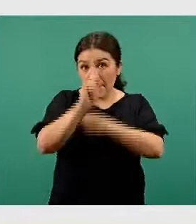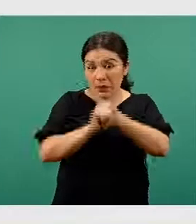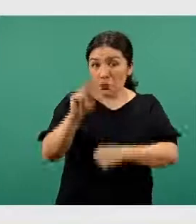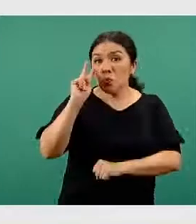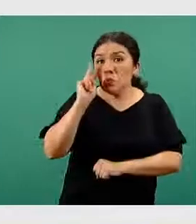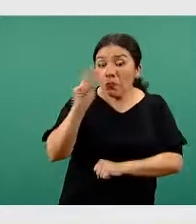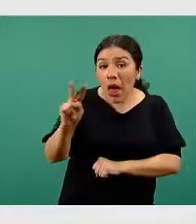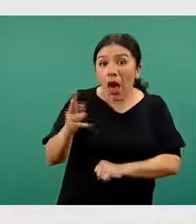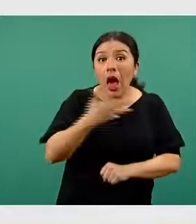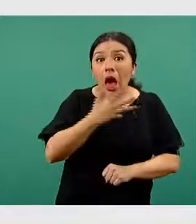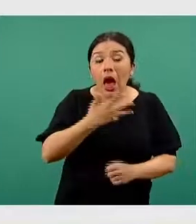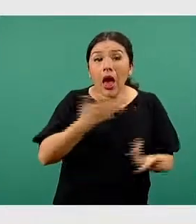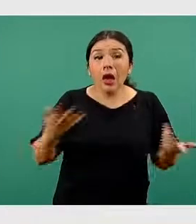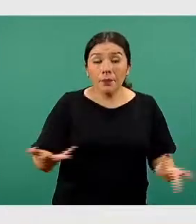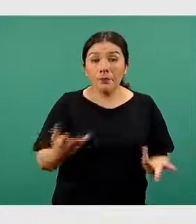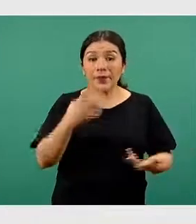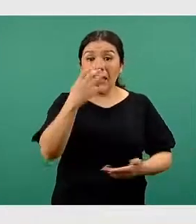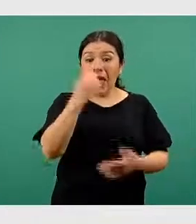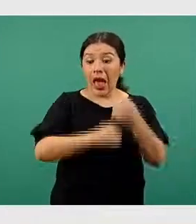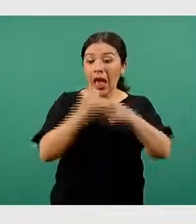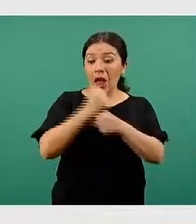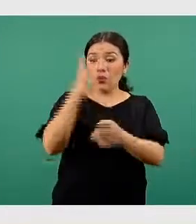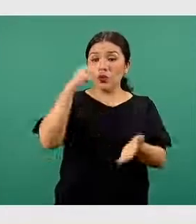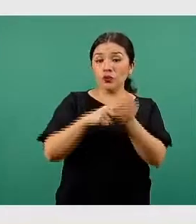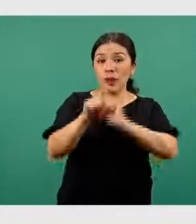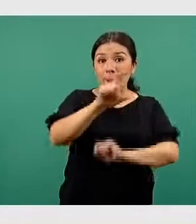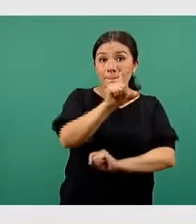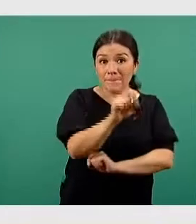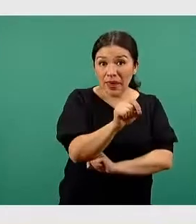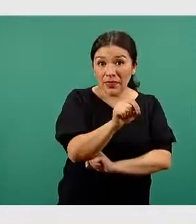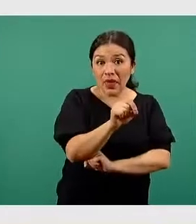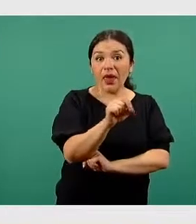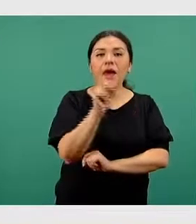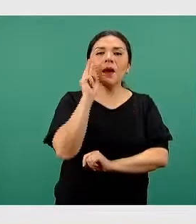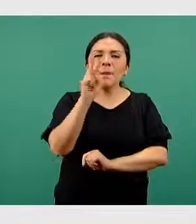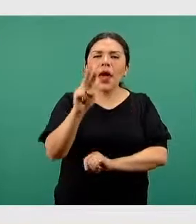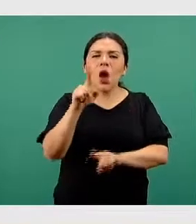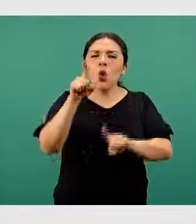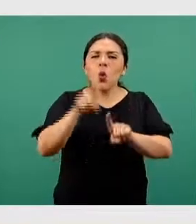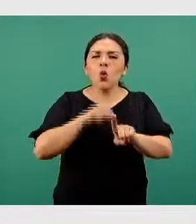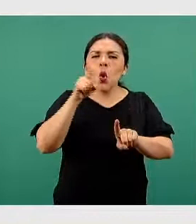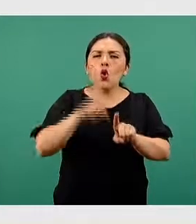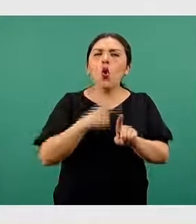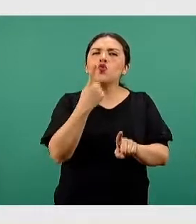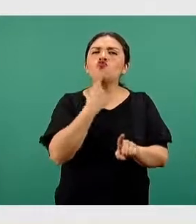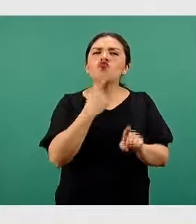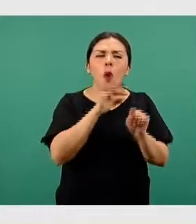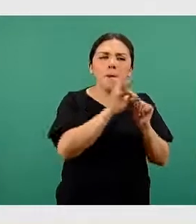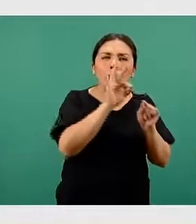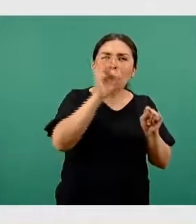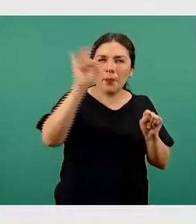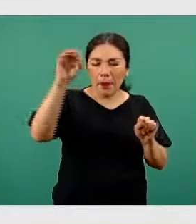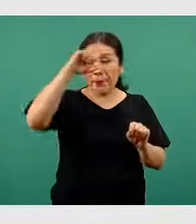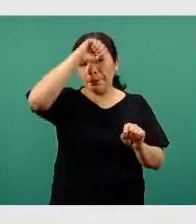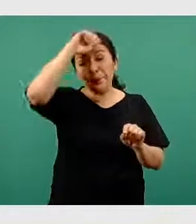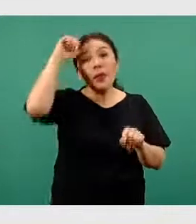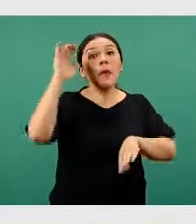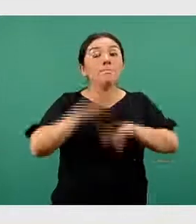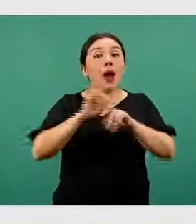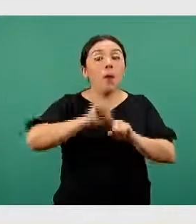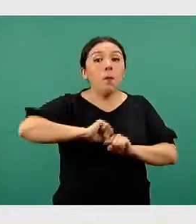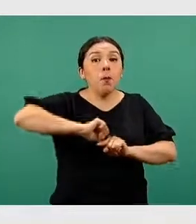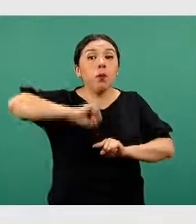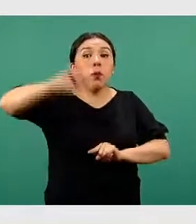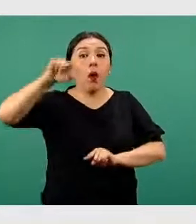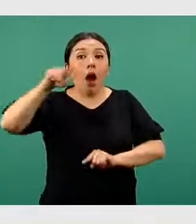ver cómo para el 2020 es la línea punteada en rojo, se dispara